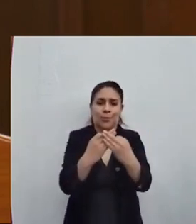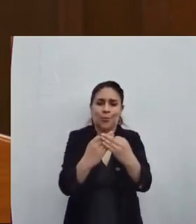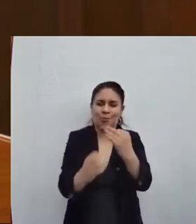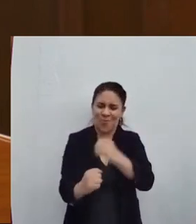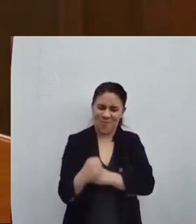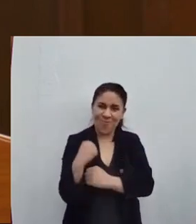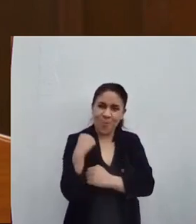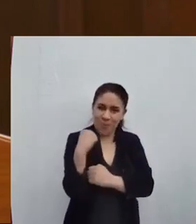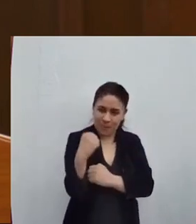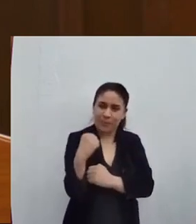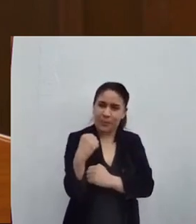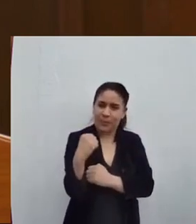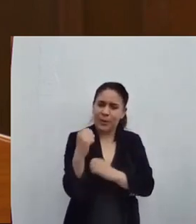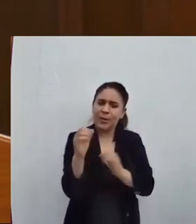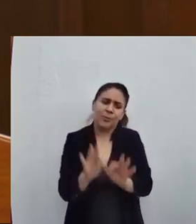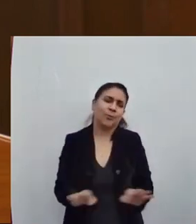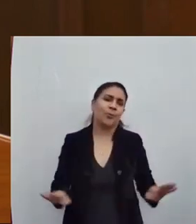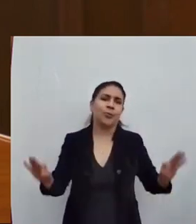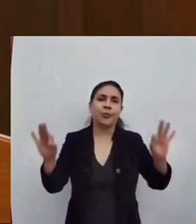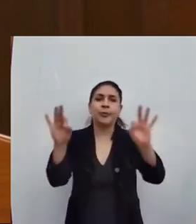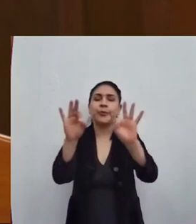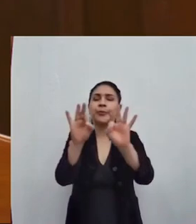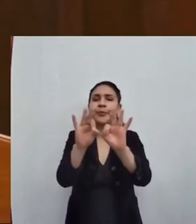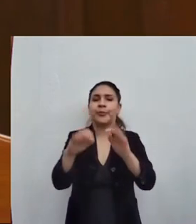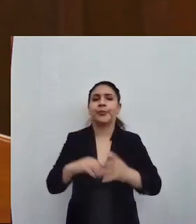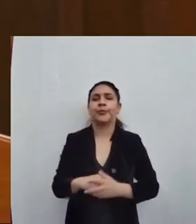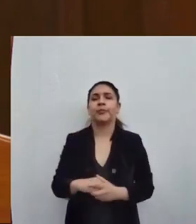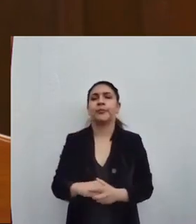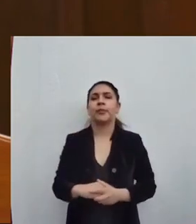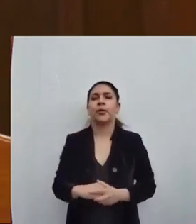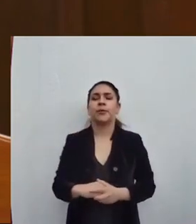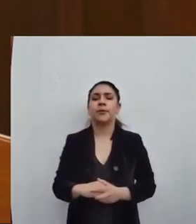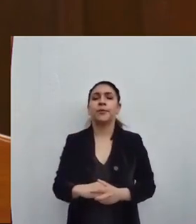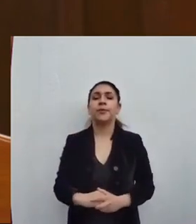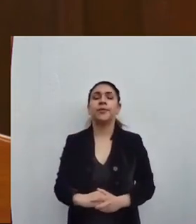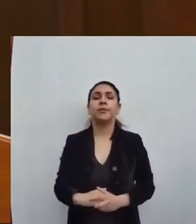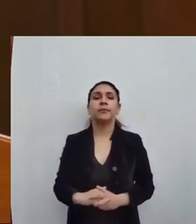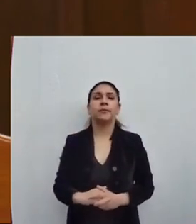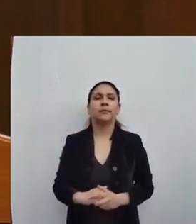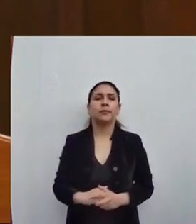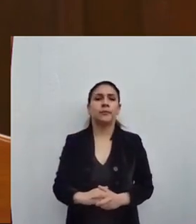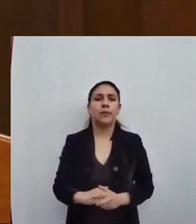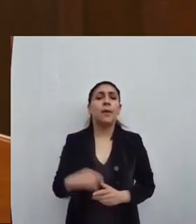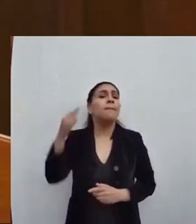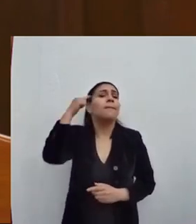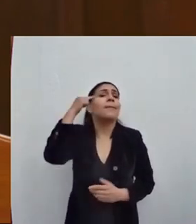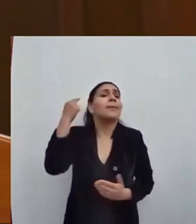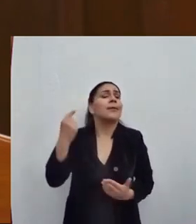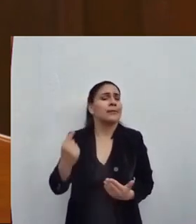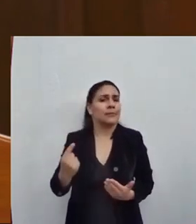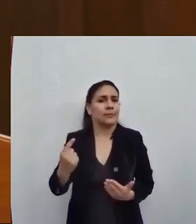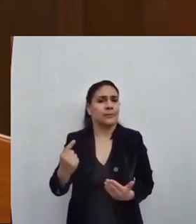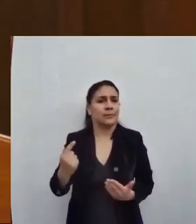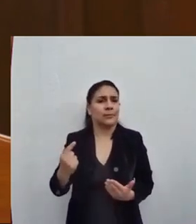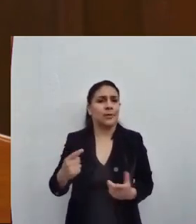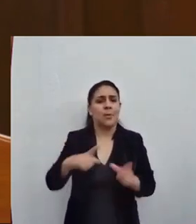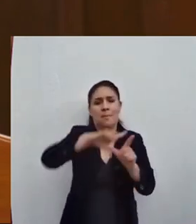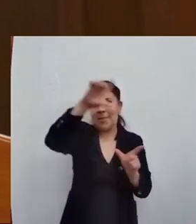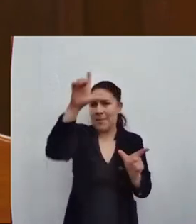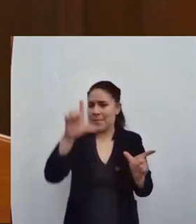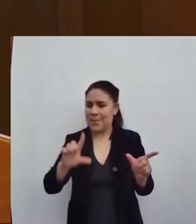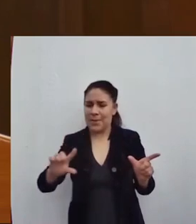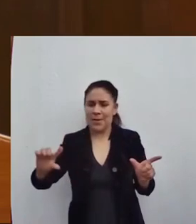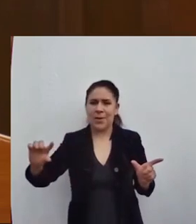de este camino, este nuevo camino que se recorre para tener una ciudadanía distinta,